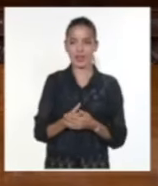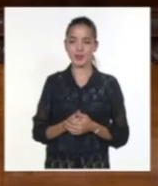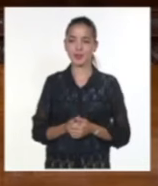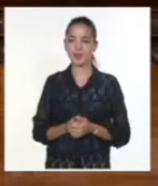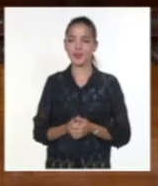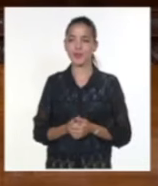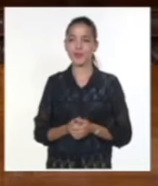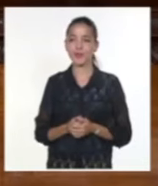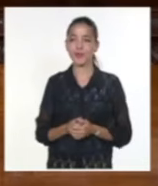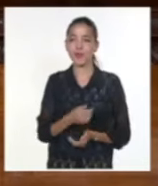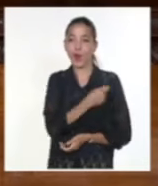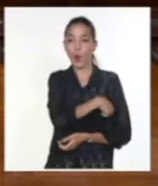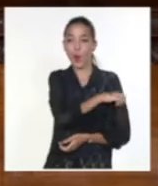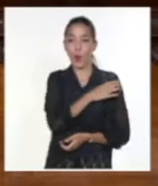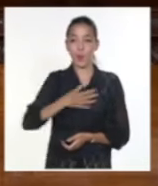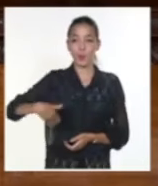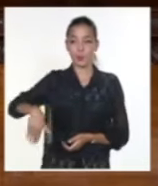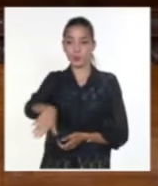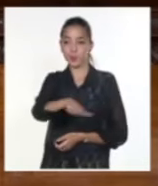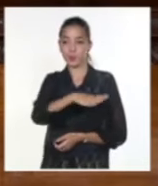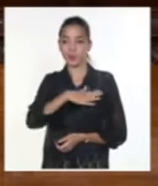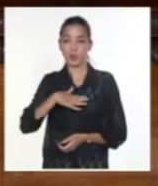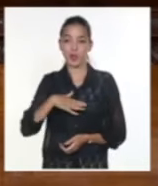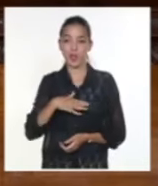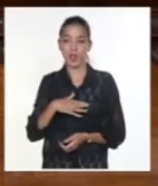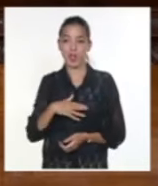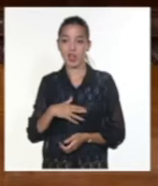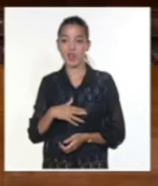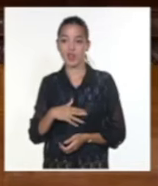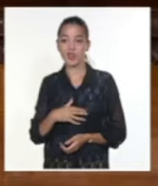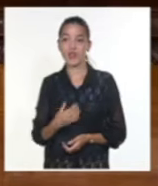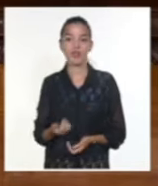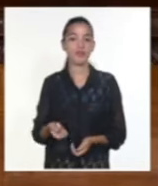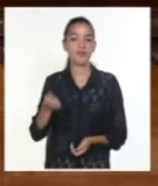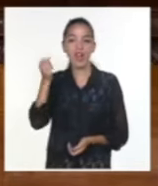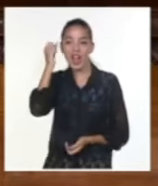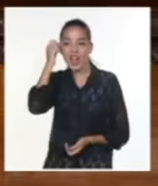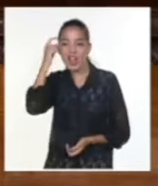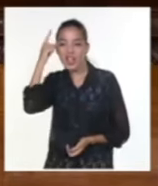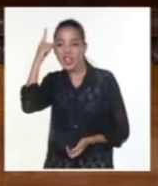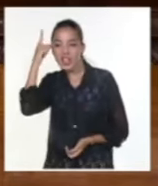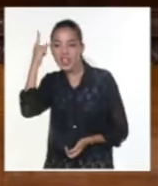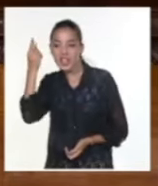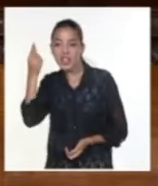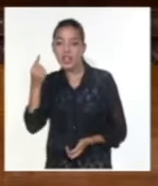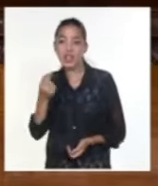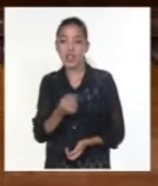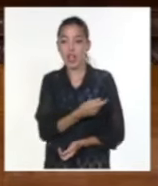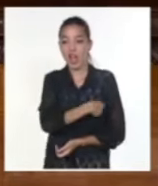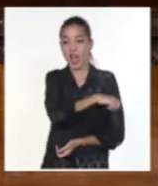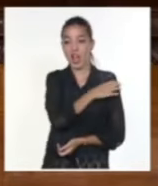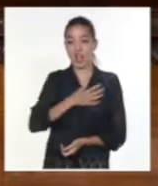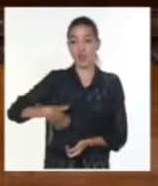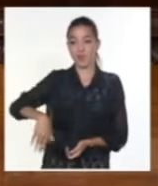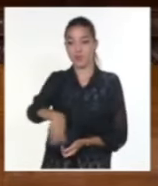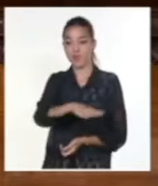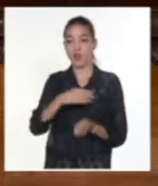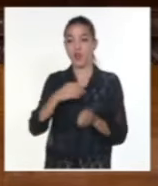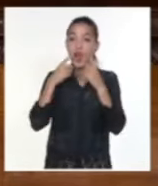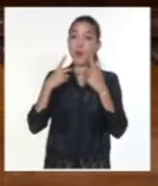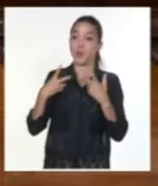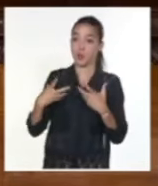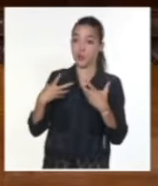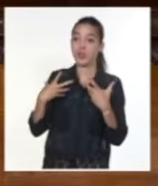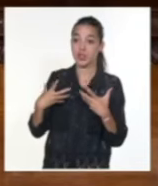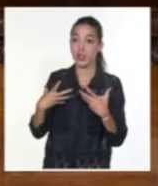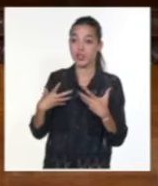democrática, entendida la democracia como el poder del pueblo, para el pueblo y